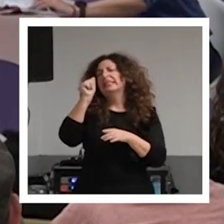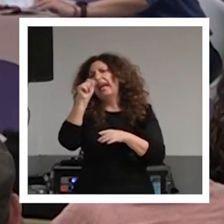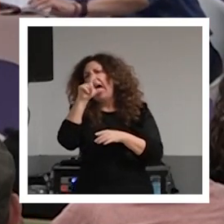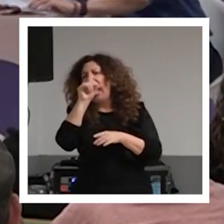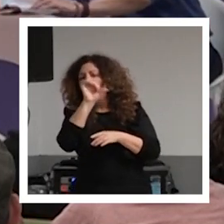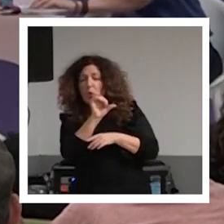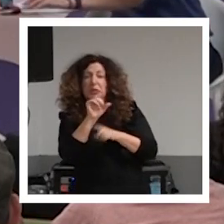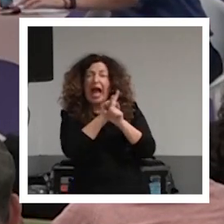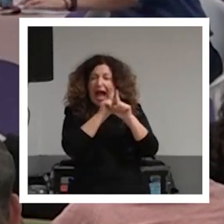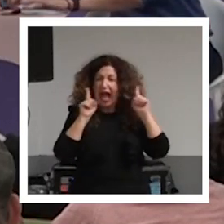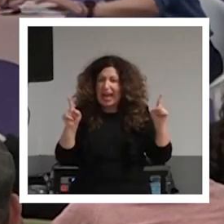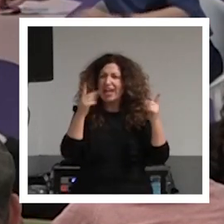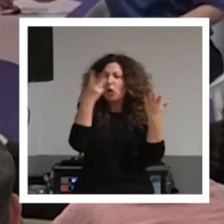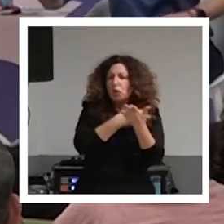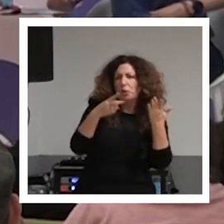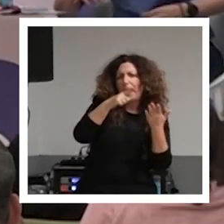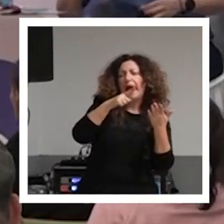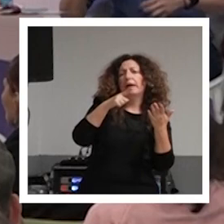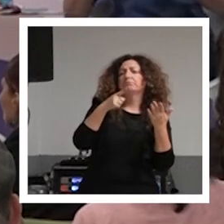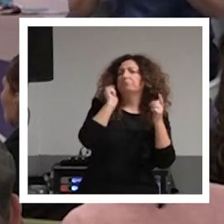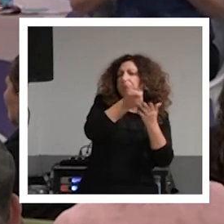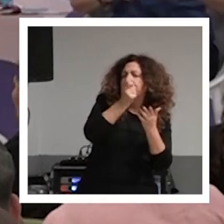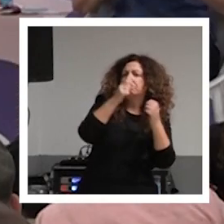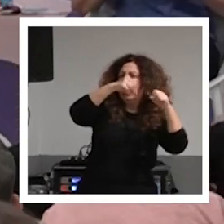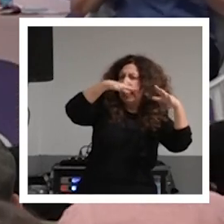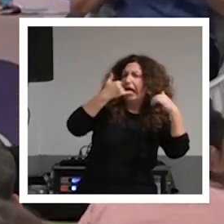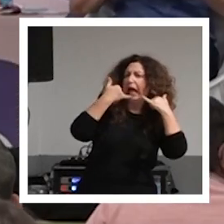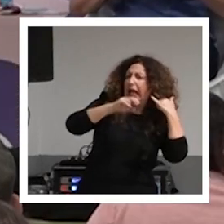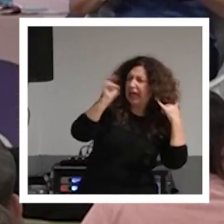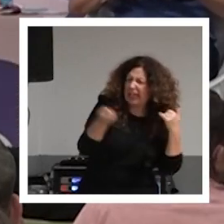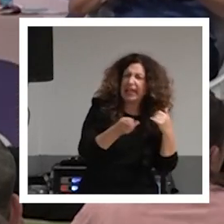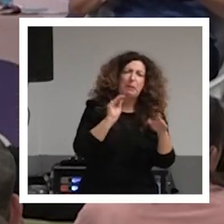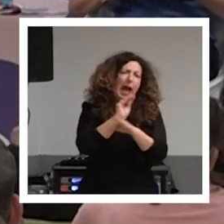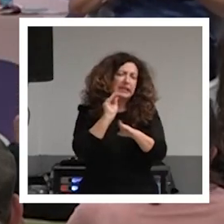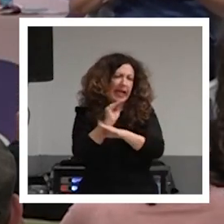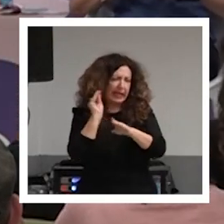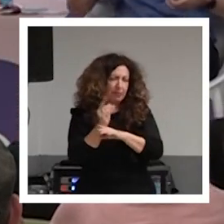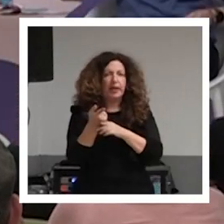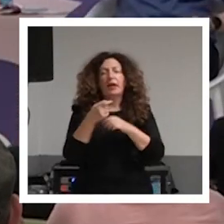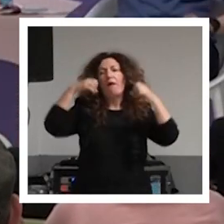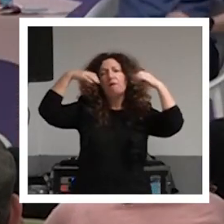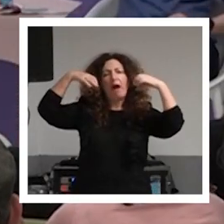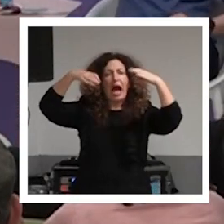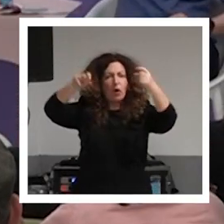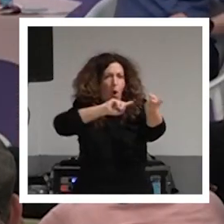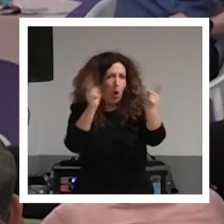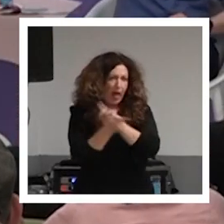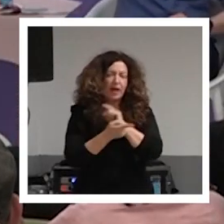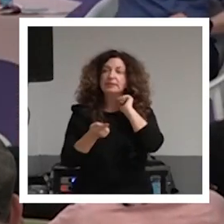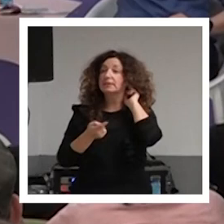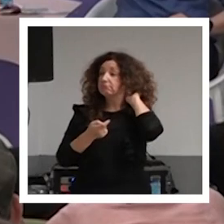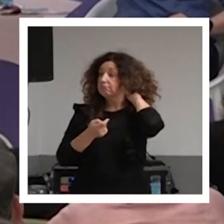por la compra de la energía por bueno el mantenimiento cambia las farolas